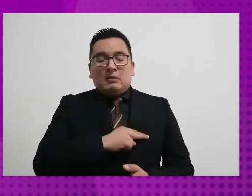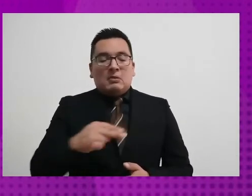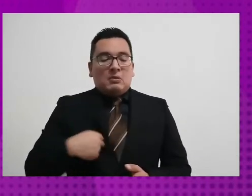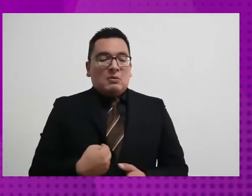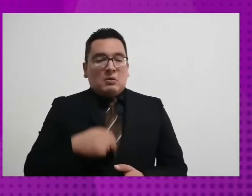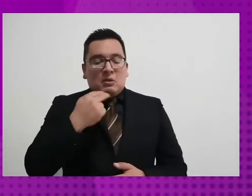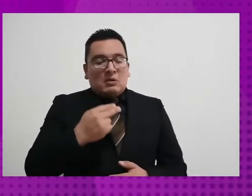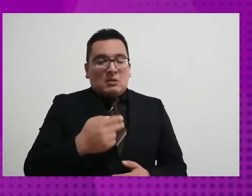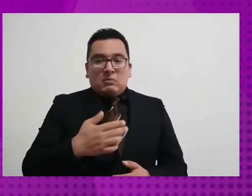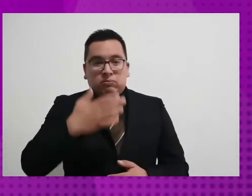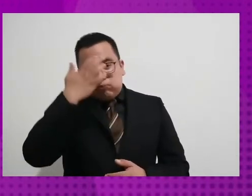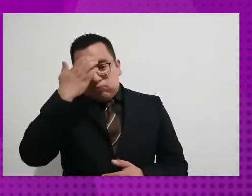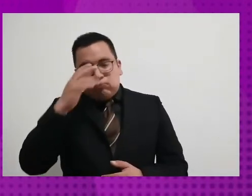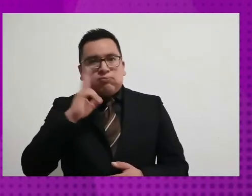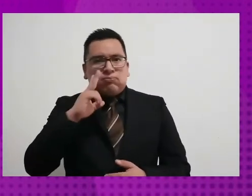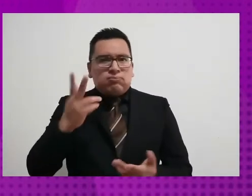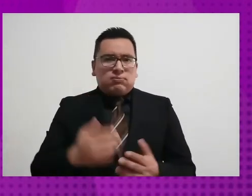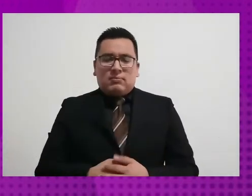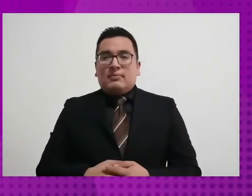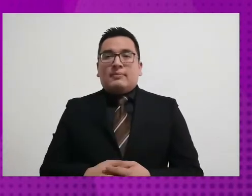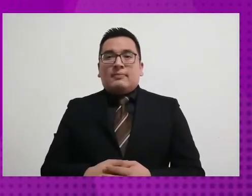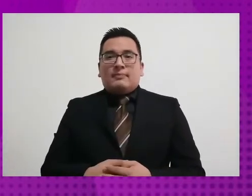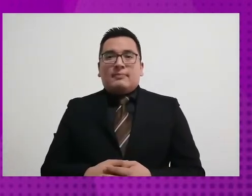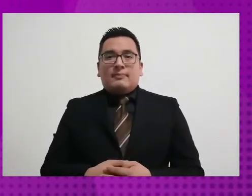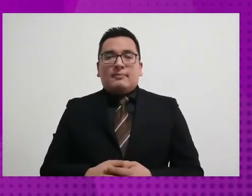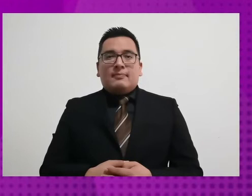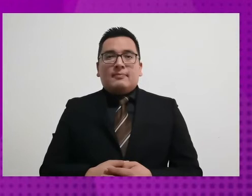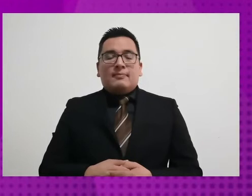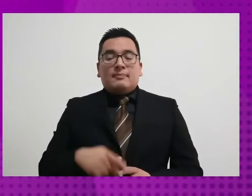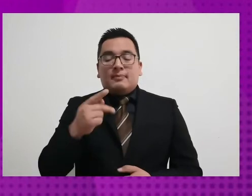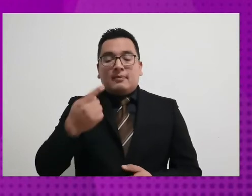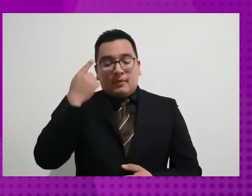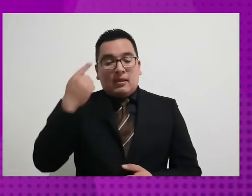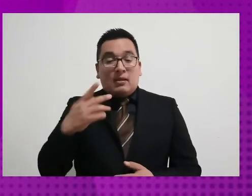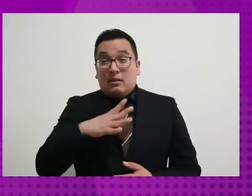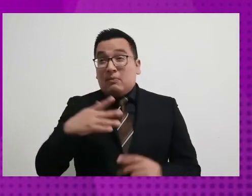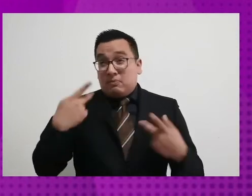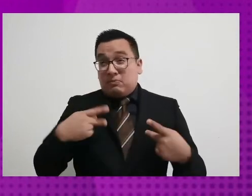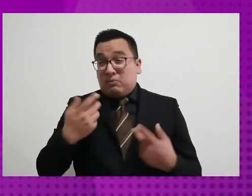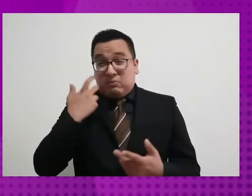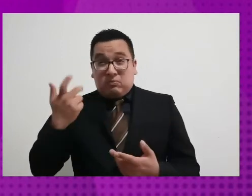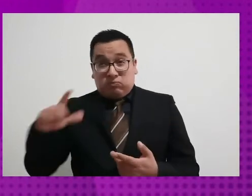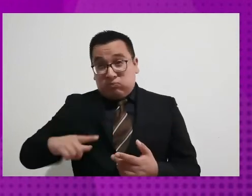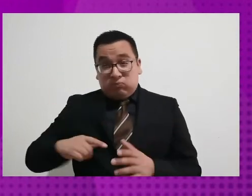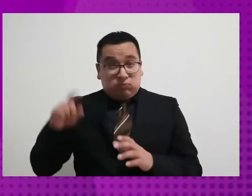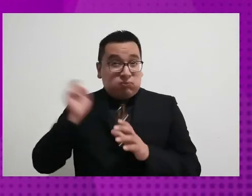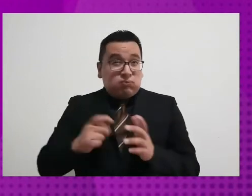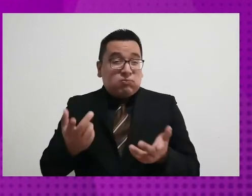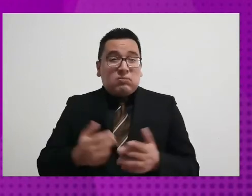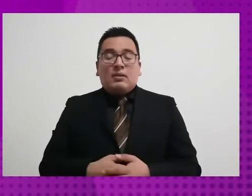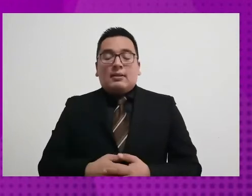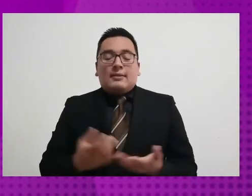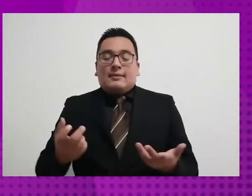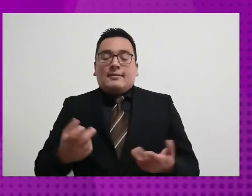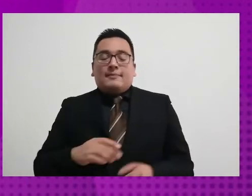cargo de elección popular. Claramente no tendría impacto en otras esferas, pero creo que para tener personas que quieran